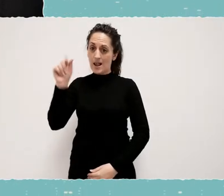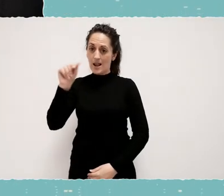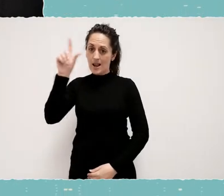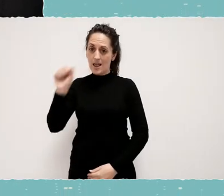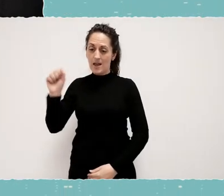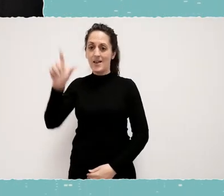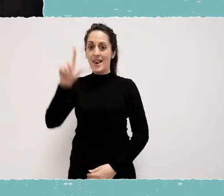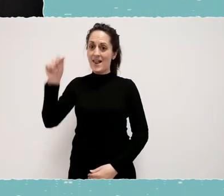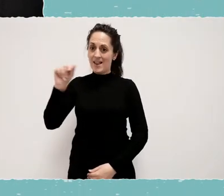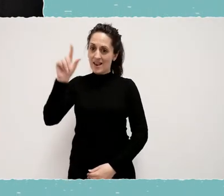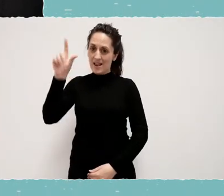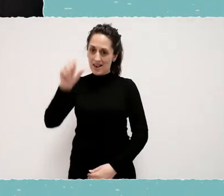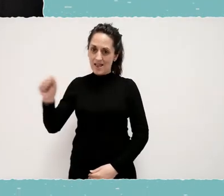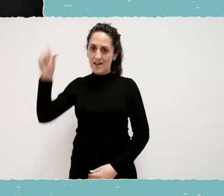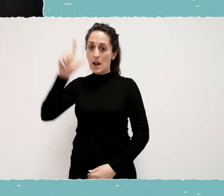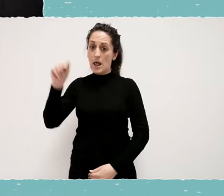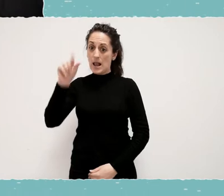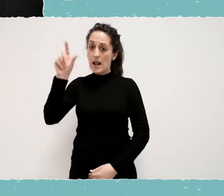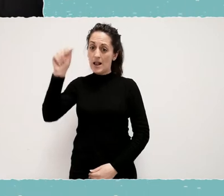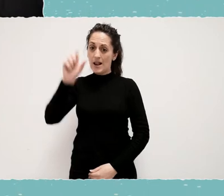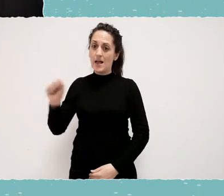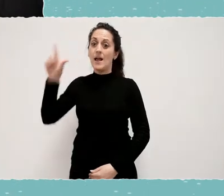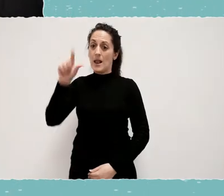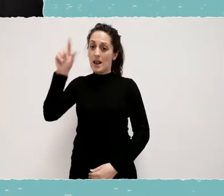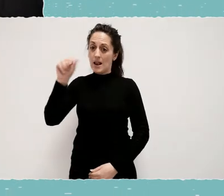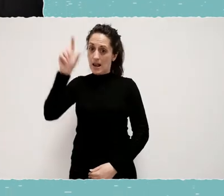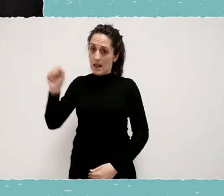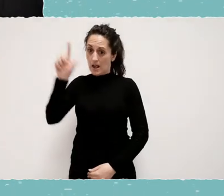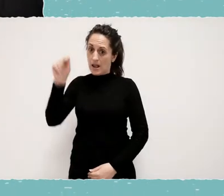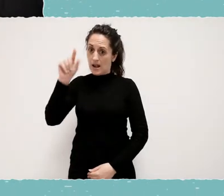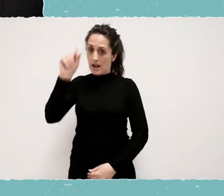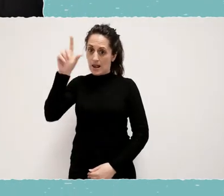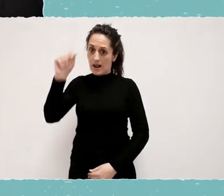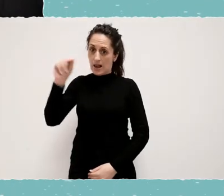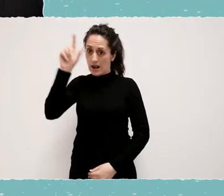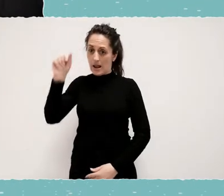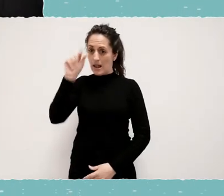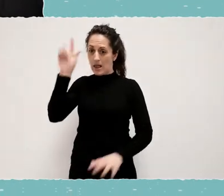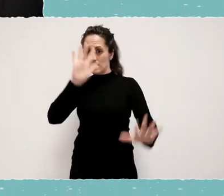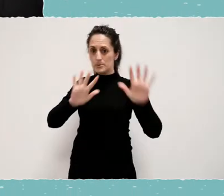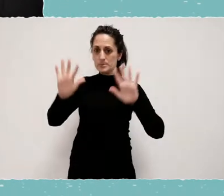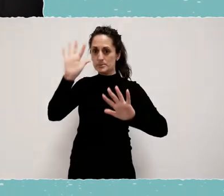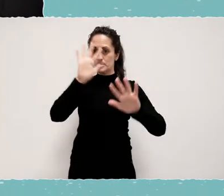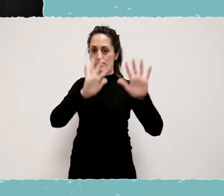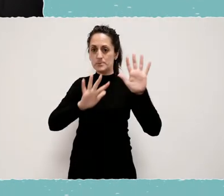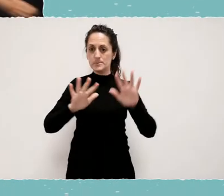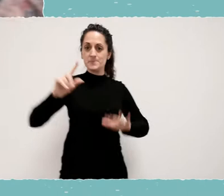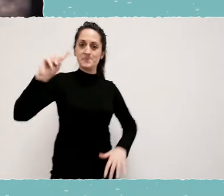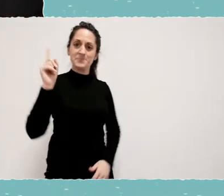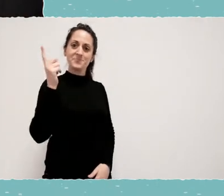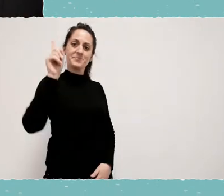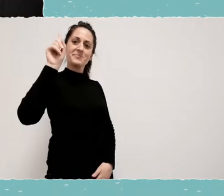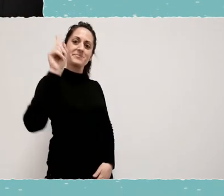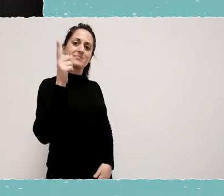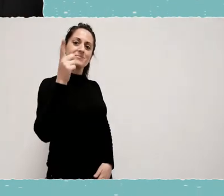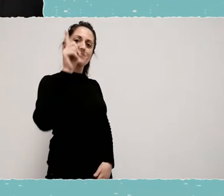La la la la la la la la la la la la la la la la la la la la la la la la la la la la la la la la la la la la la la